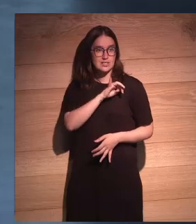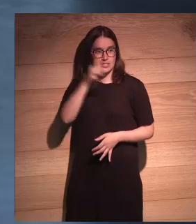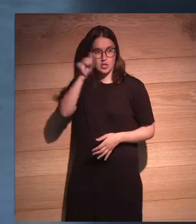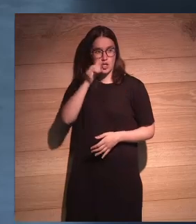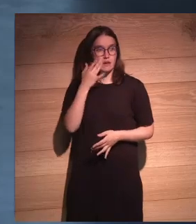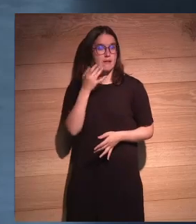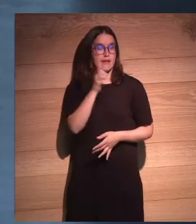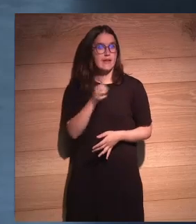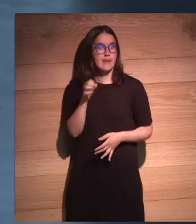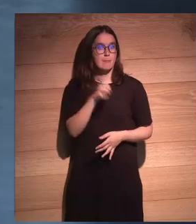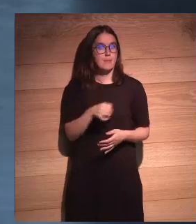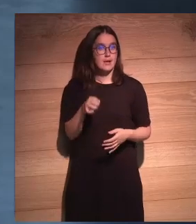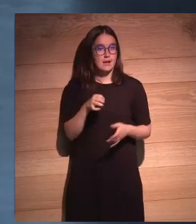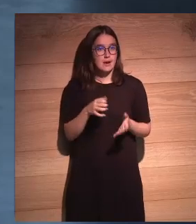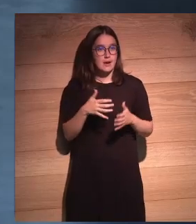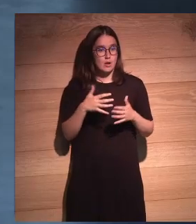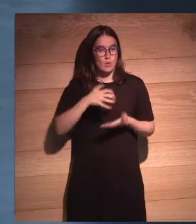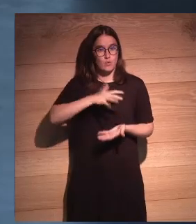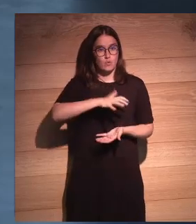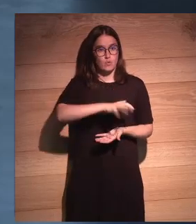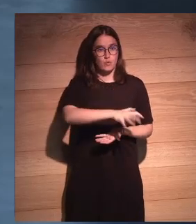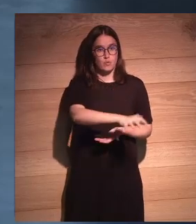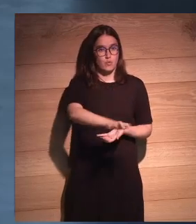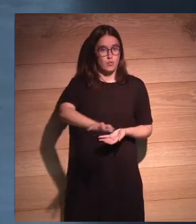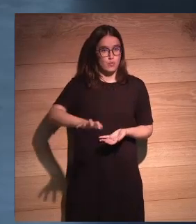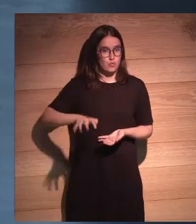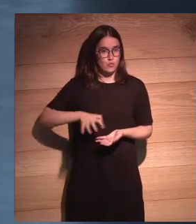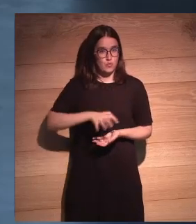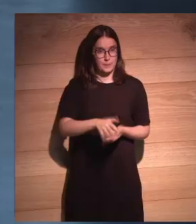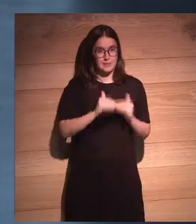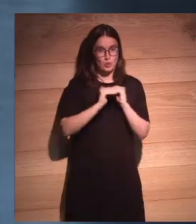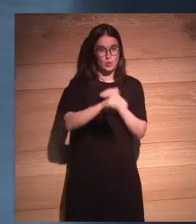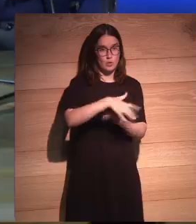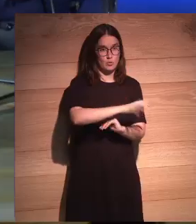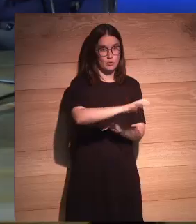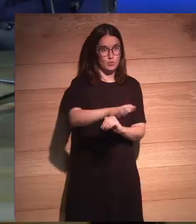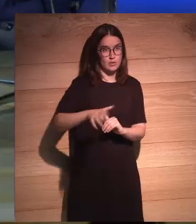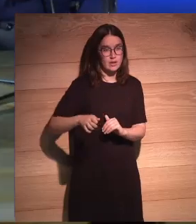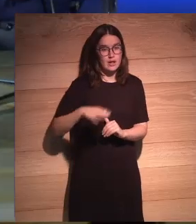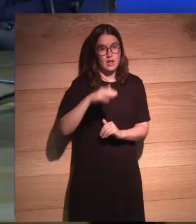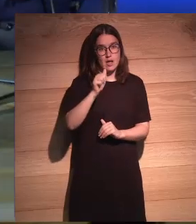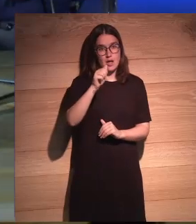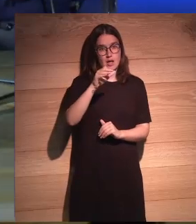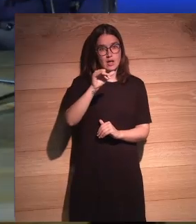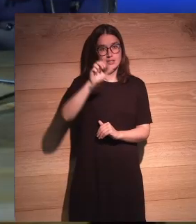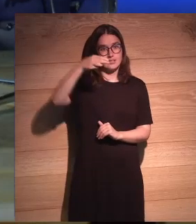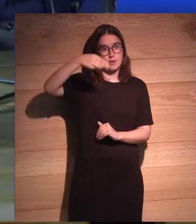le limpian el aspirador automático, le limpia. Eso es. Tenemos, Asimov hizo mucho daño, hizo mucho